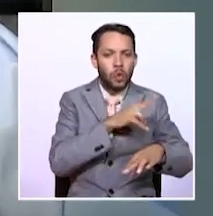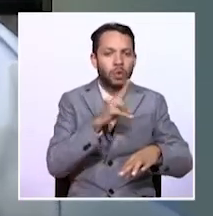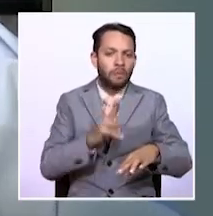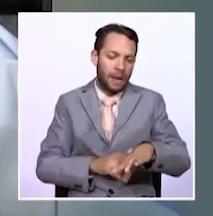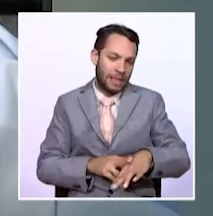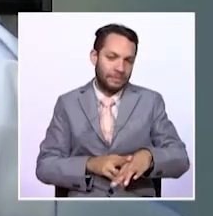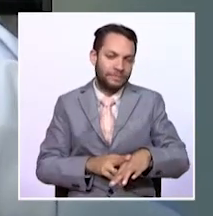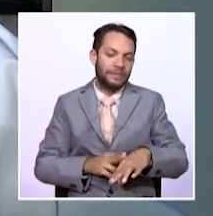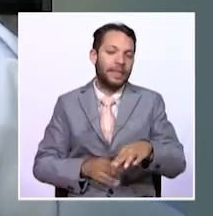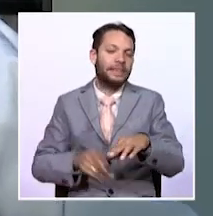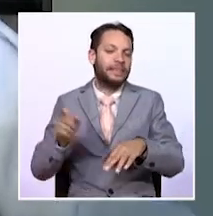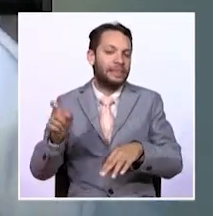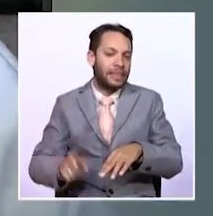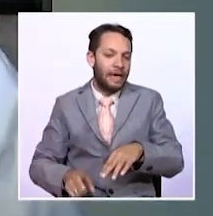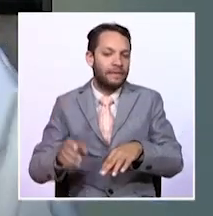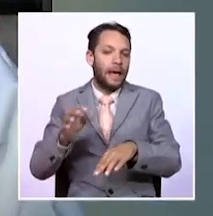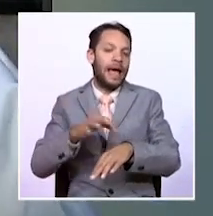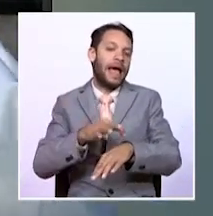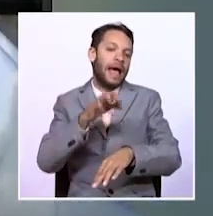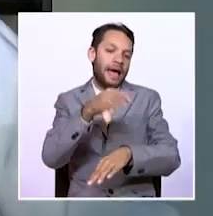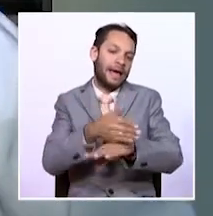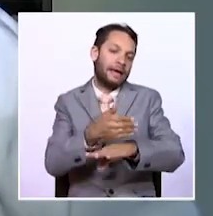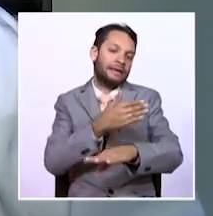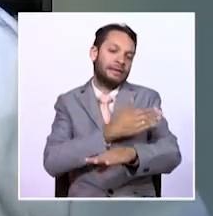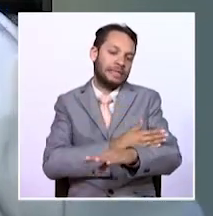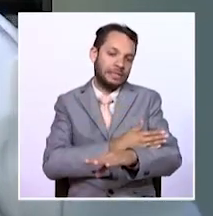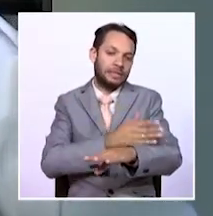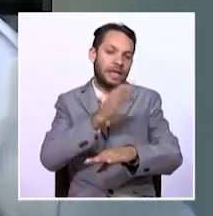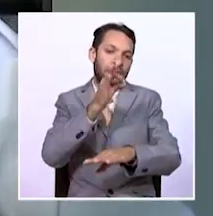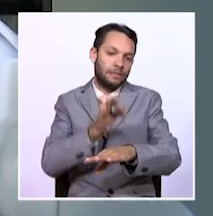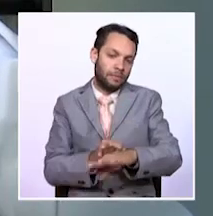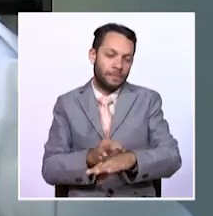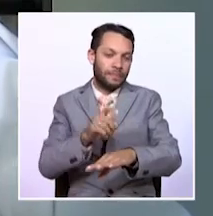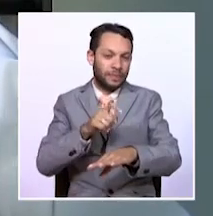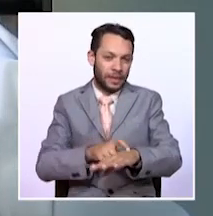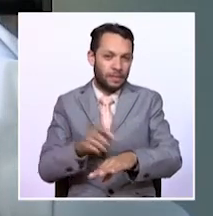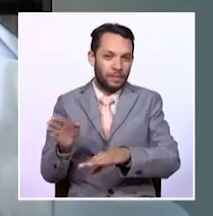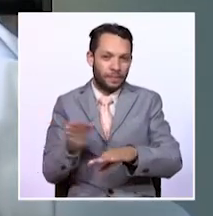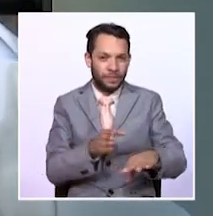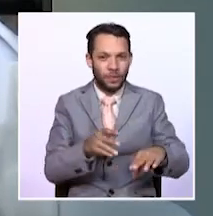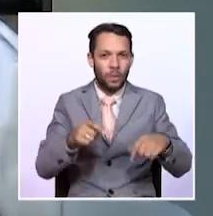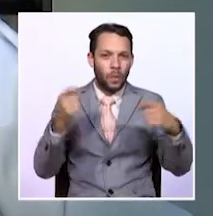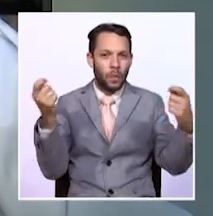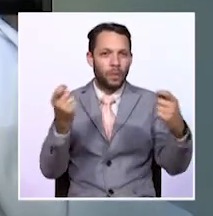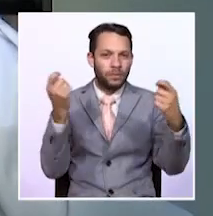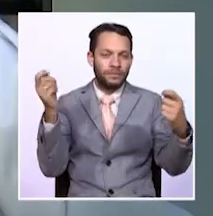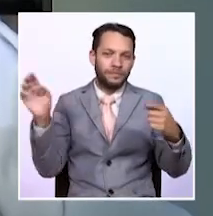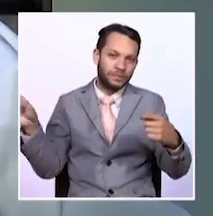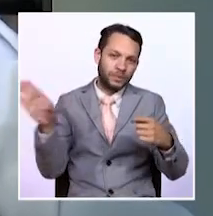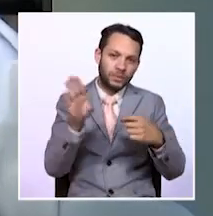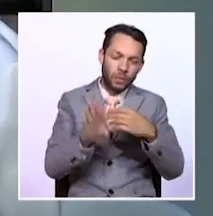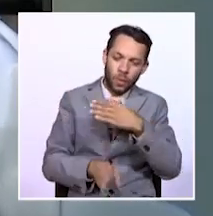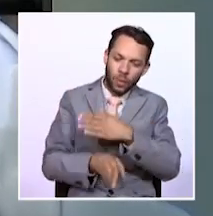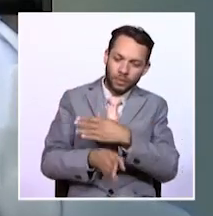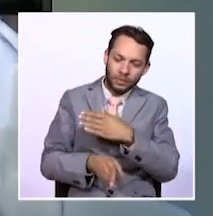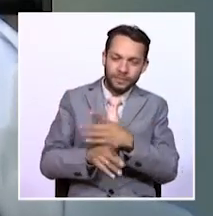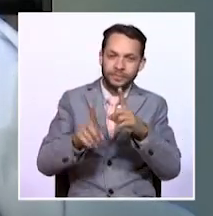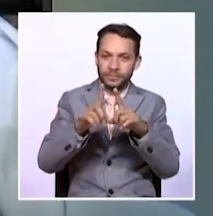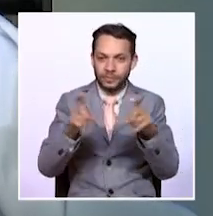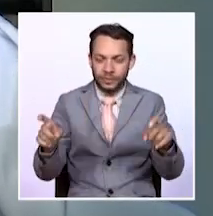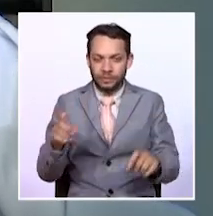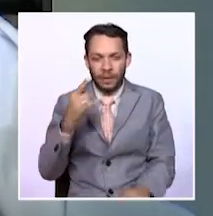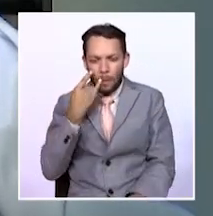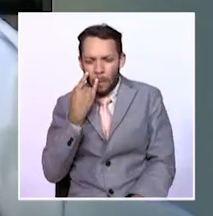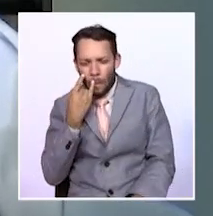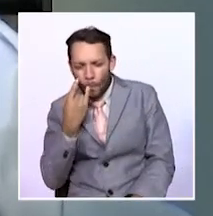prevenir muchas complicaciones. Bueno, vamos a un corte de comerciales y vamos a continuar hablando